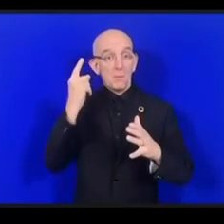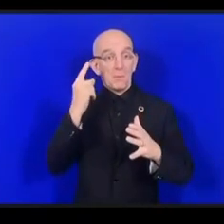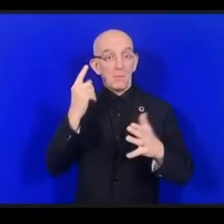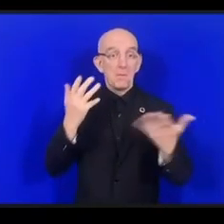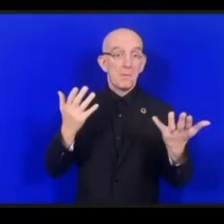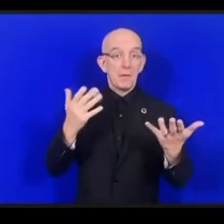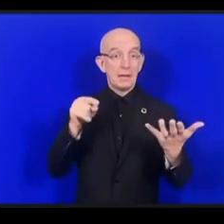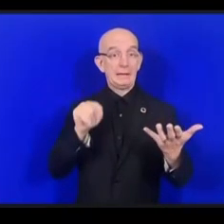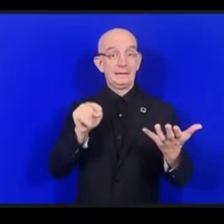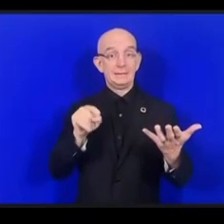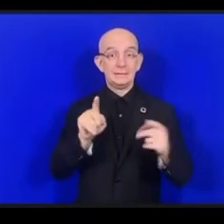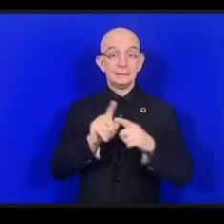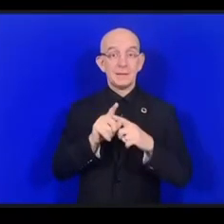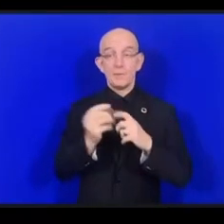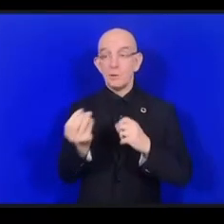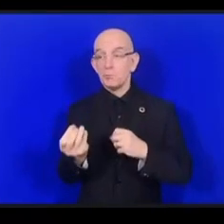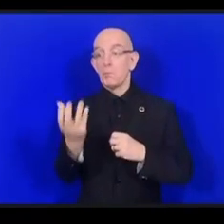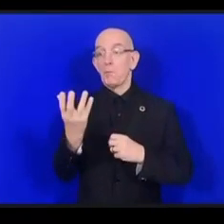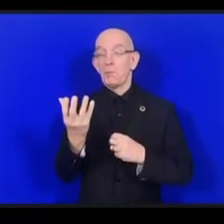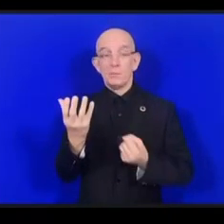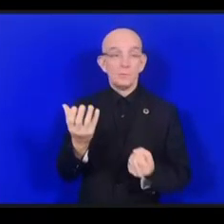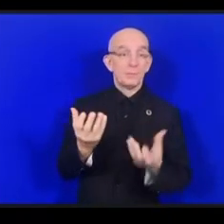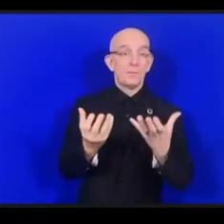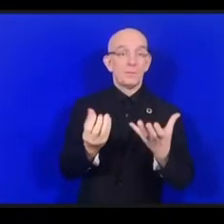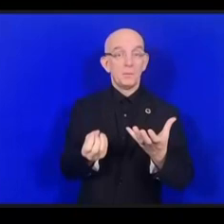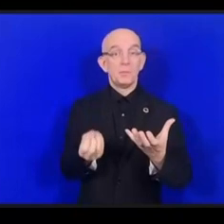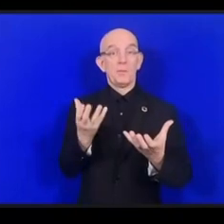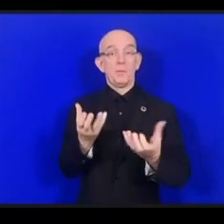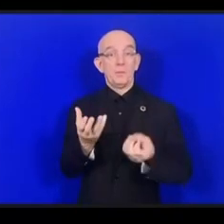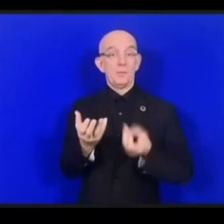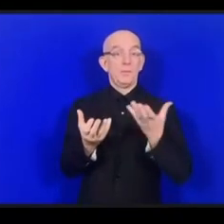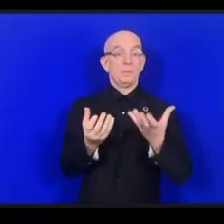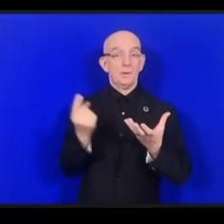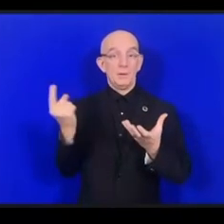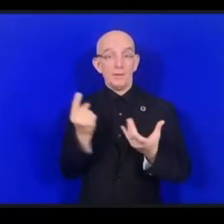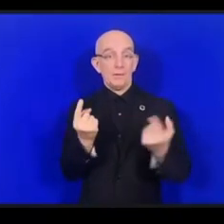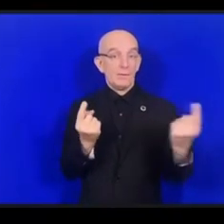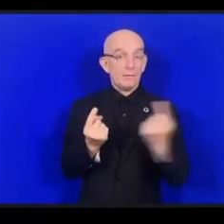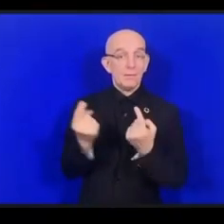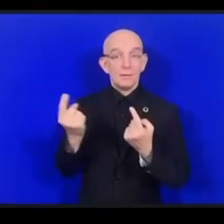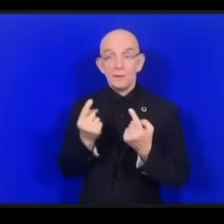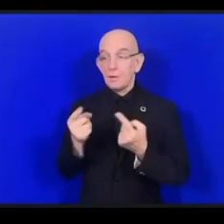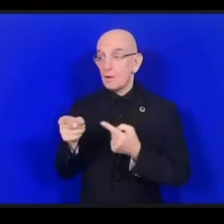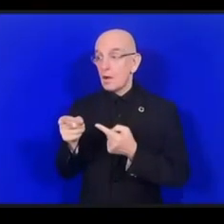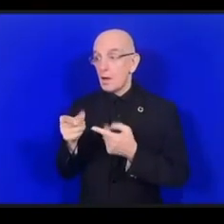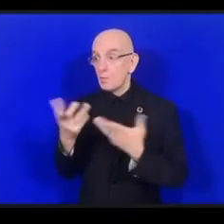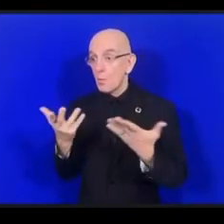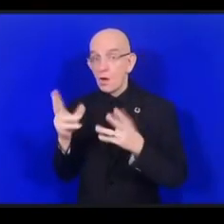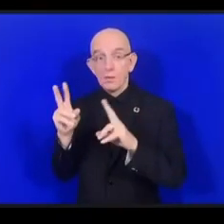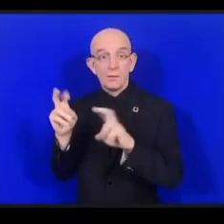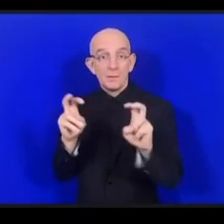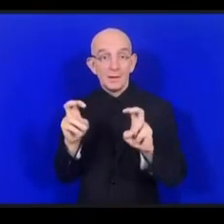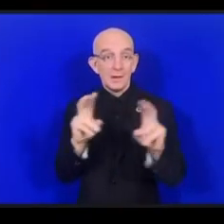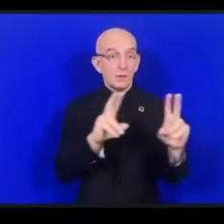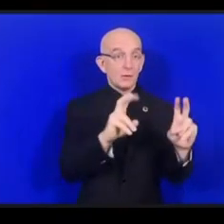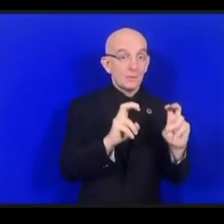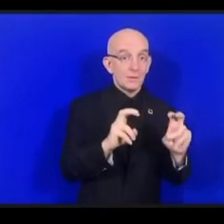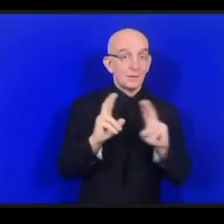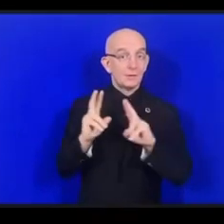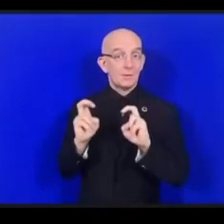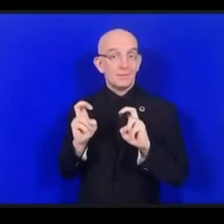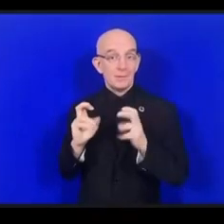cuestión que se enlazan en torno a la misma cuestión y quieren trabajar juntos entre intereses